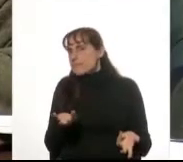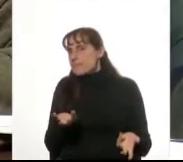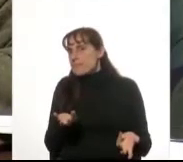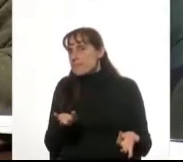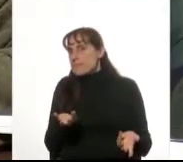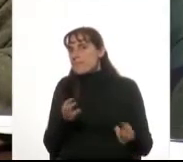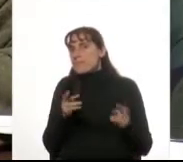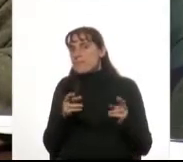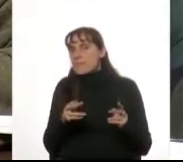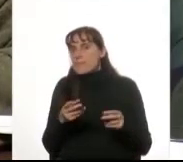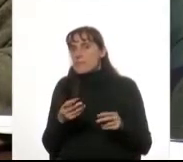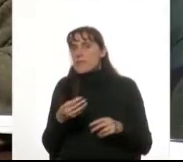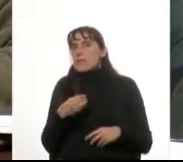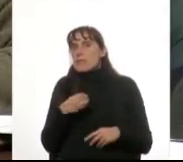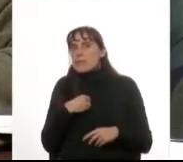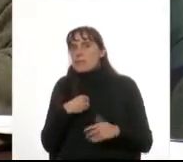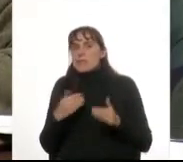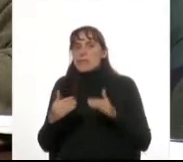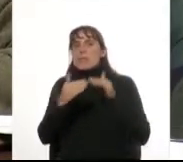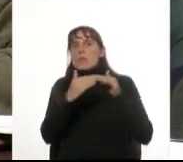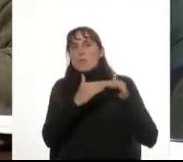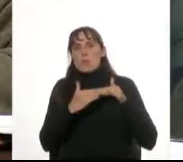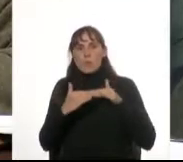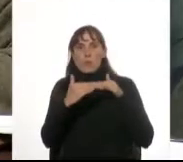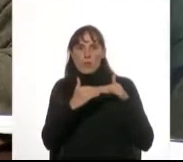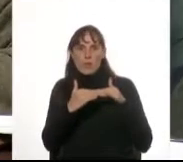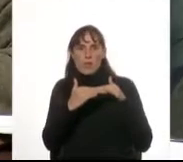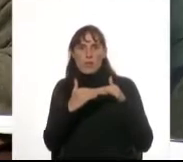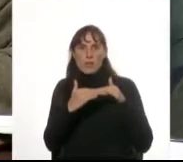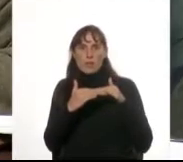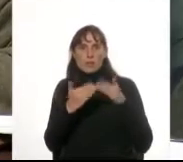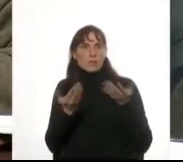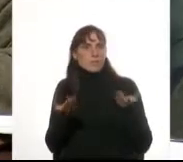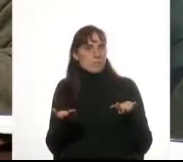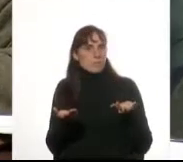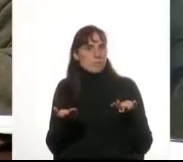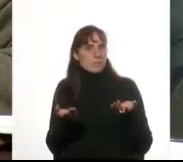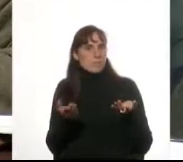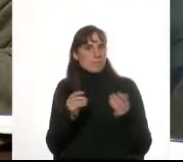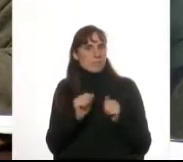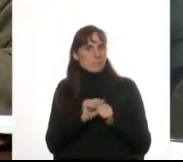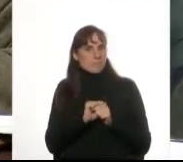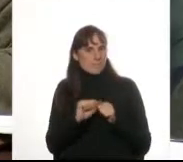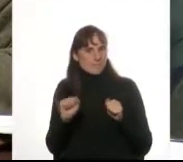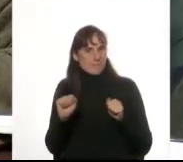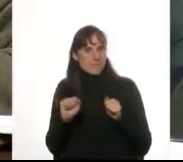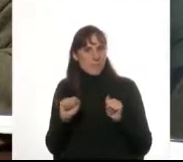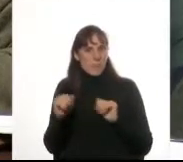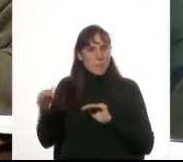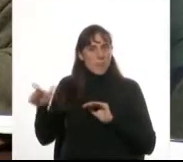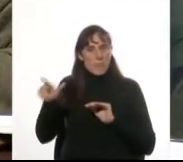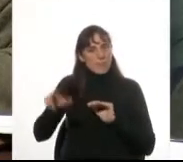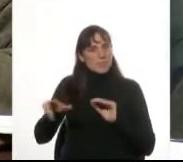y a su vez afianzar la igualdad en lo posible dentro de lo semejante?